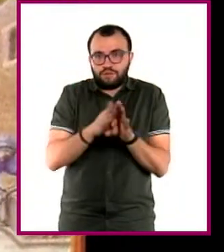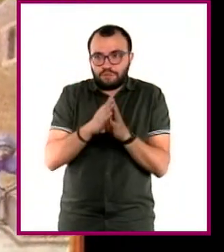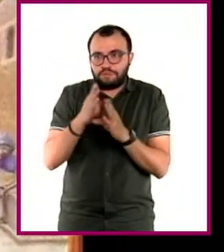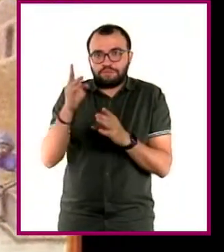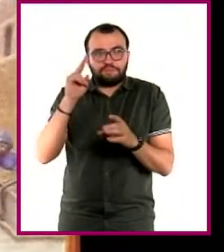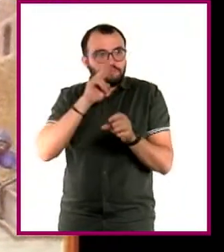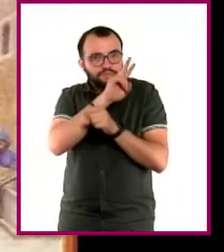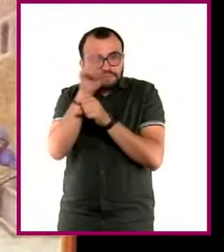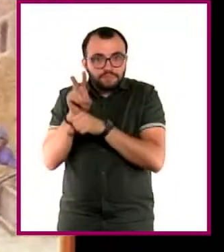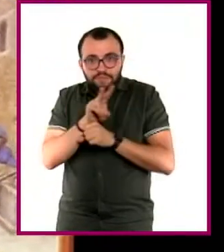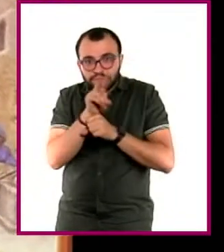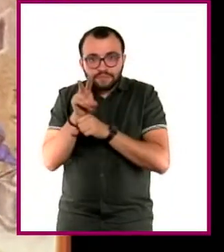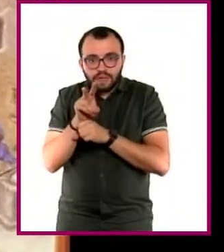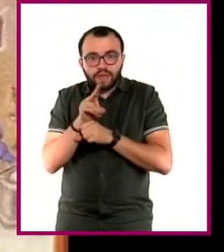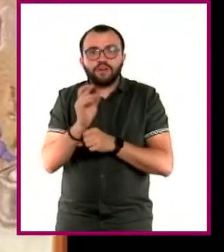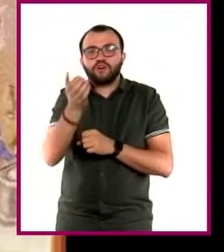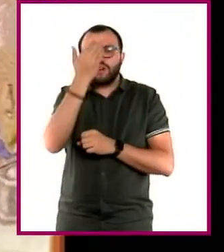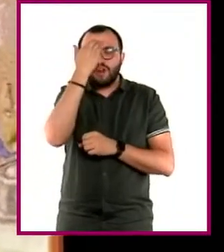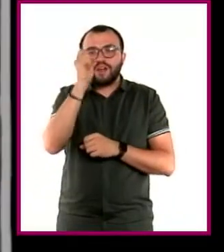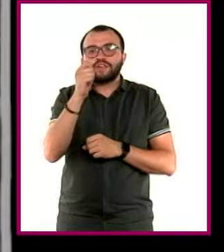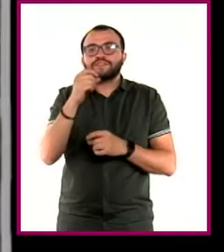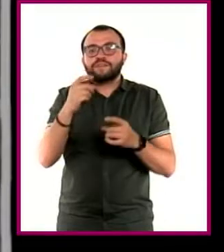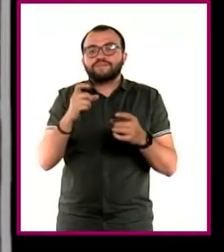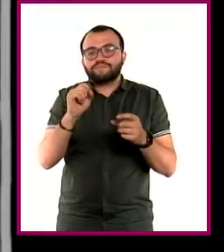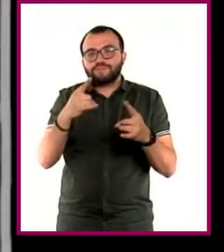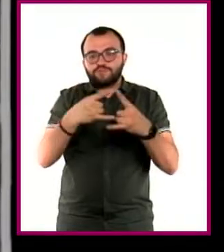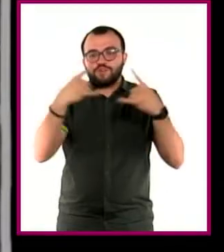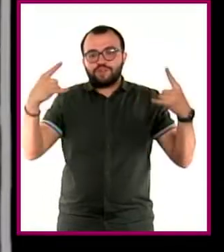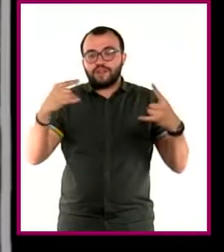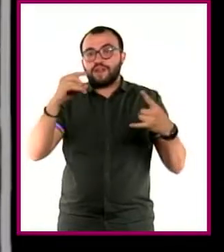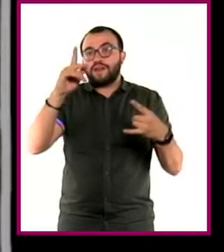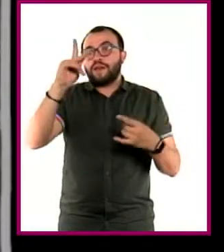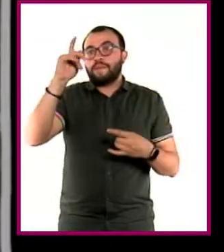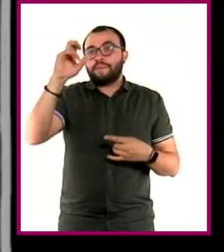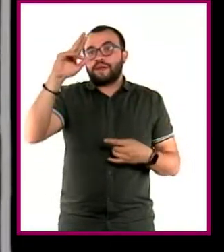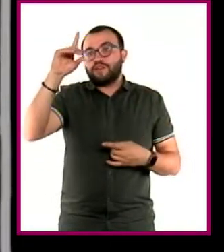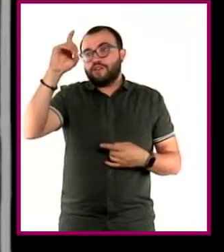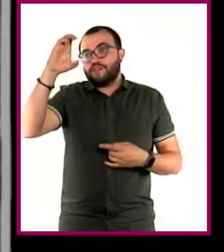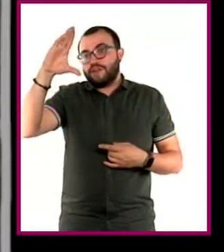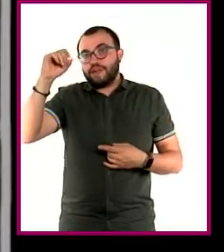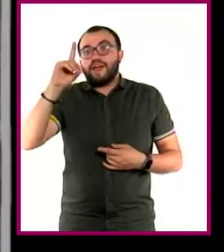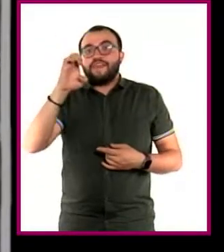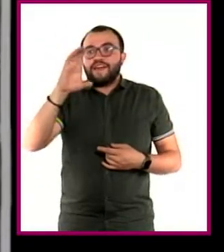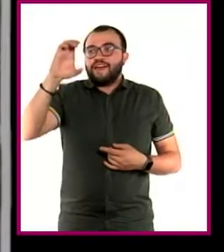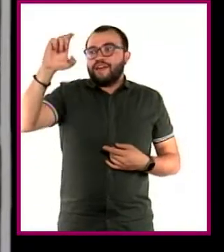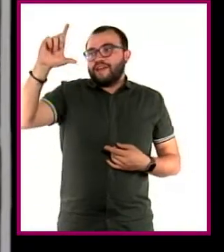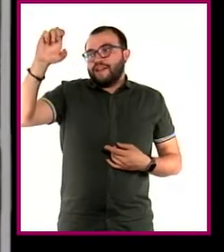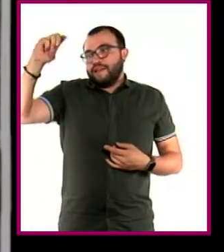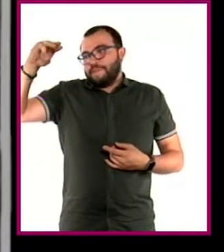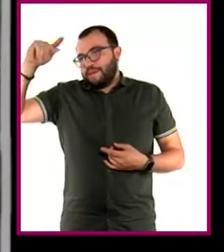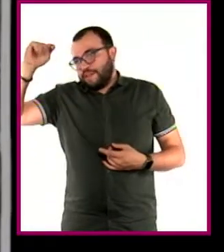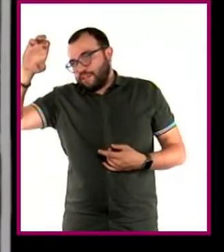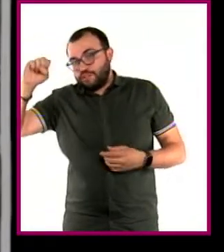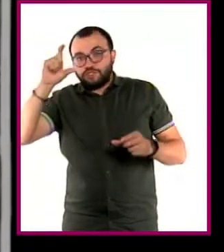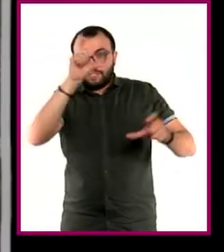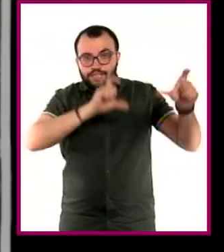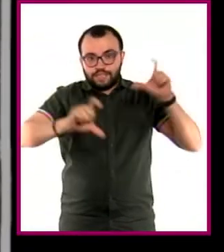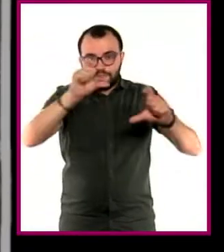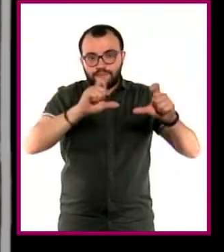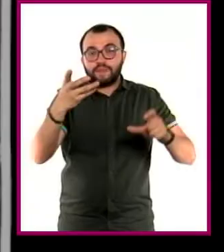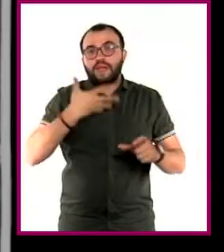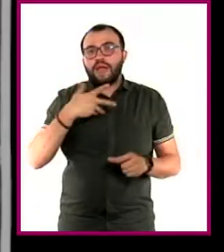dio lugar a lo que conocemos como la tabla periódica de los elementos químicos. Actualmente, la tabla periódica consta